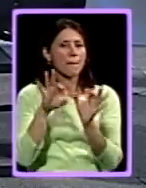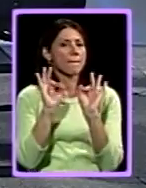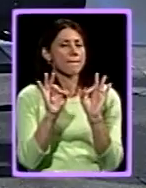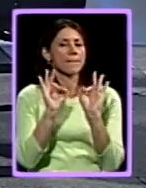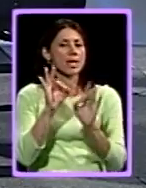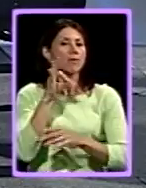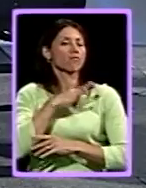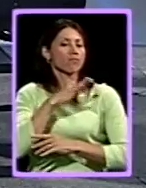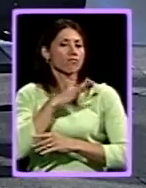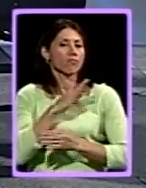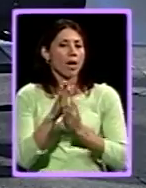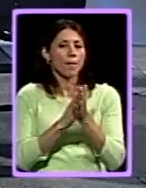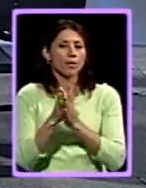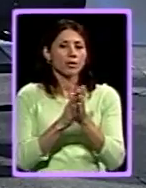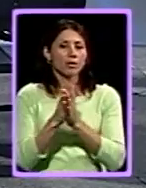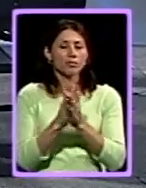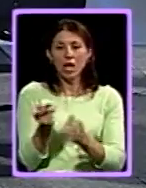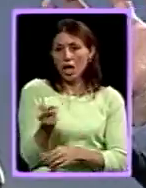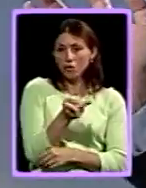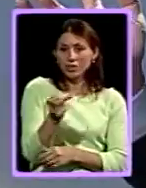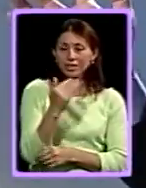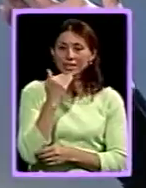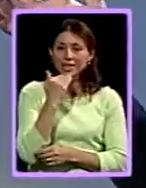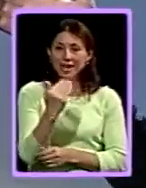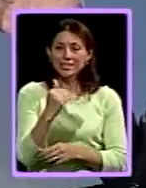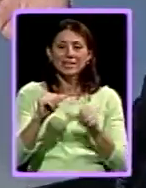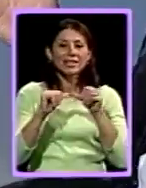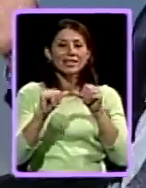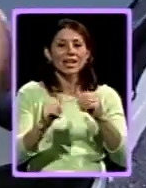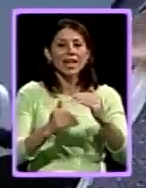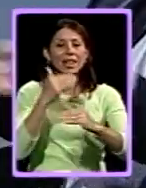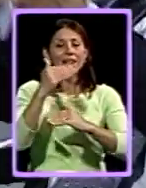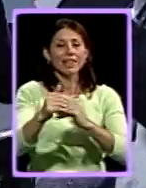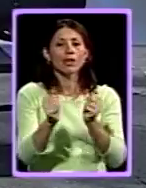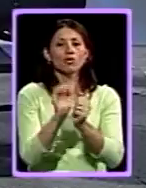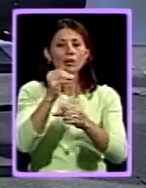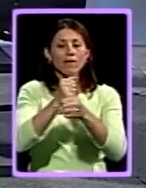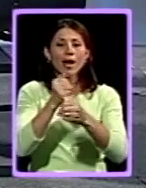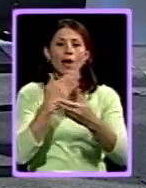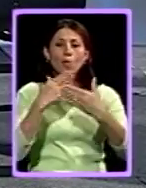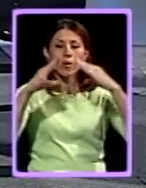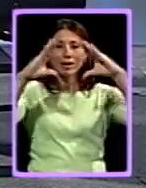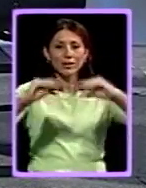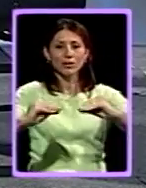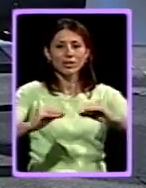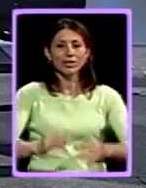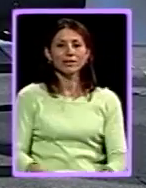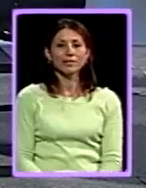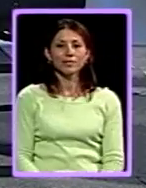A ustedes muchísimas gracias, sigan adelante con trabajos tan interesantes y a ustedes buenas noches.